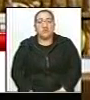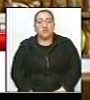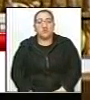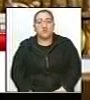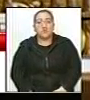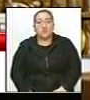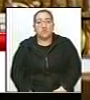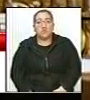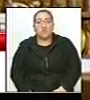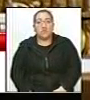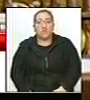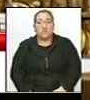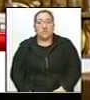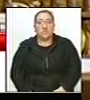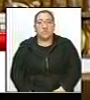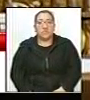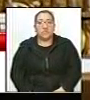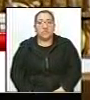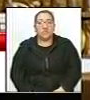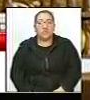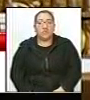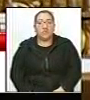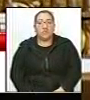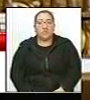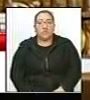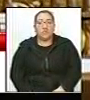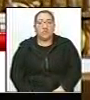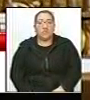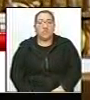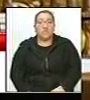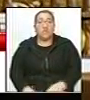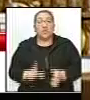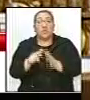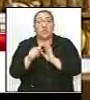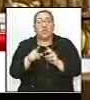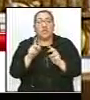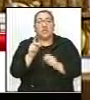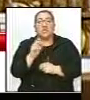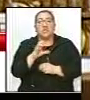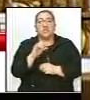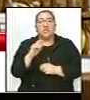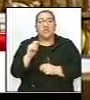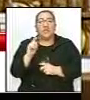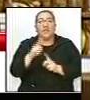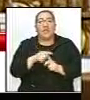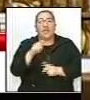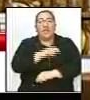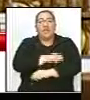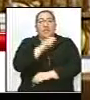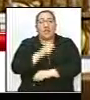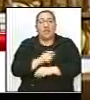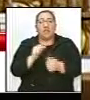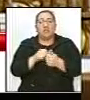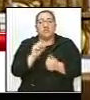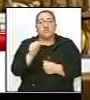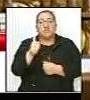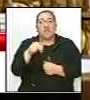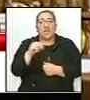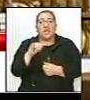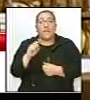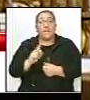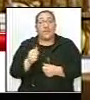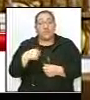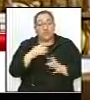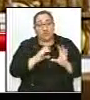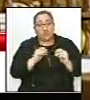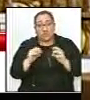Luego está el tema de el CITE Tacna, que mencionó justamente que habían unos problemas de coordinación con Sanipes. Estamos